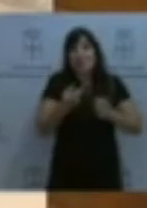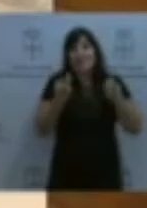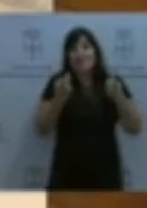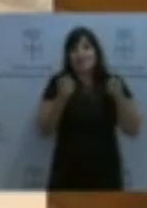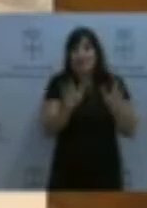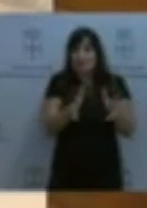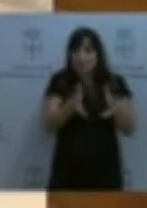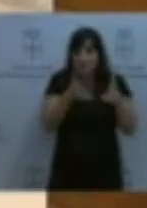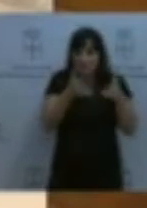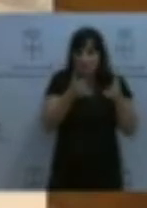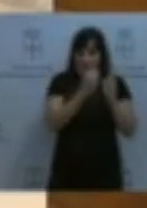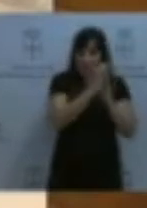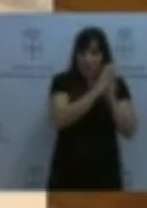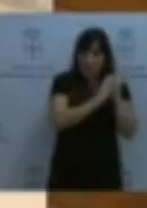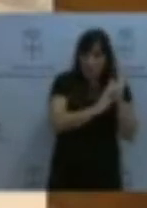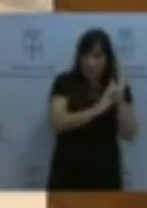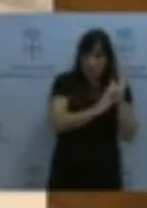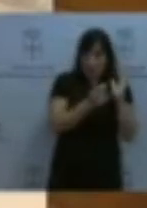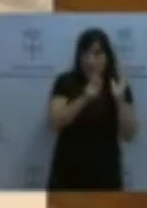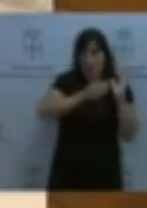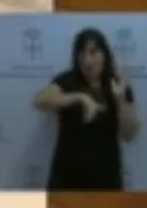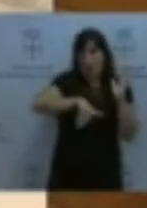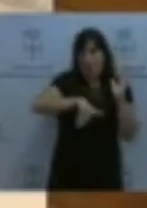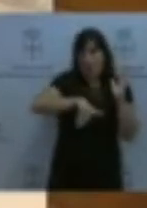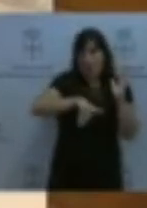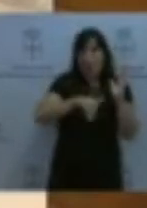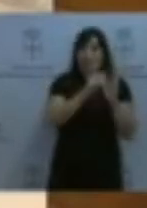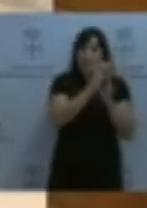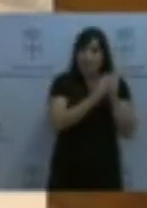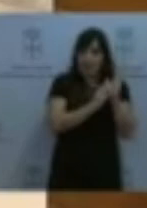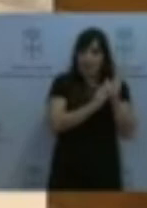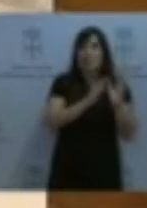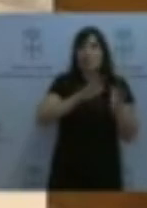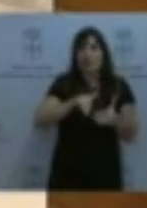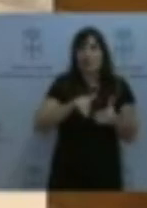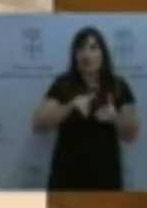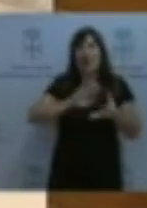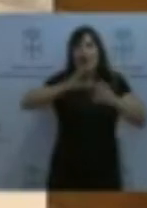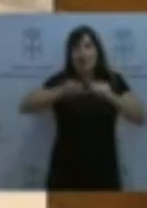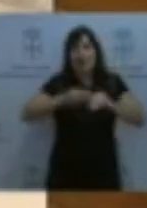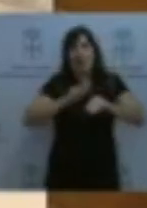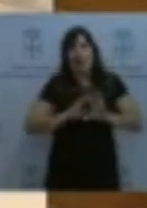precio final de la energía sean realmente aplicados a aquellos colectivos más desfavorecidos, y en eso estamos trabajando. Nada más y muchas gracias.